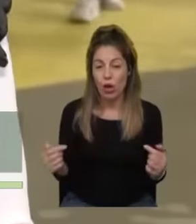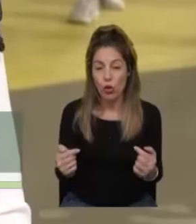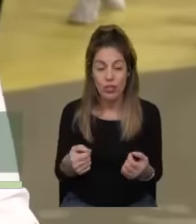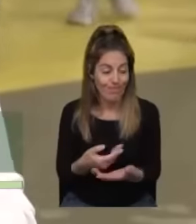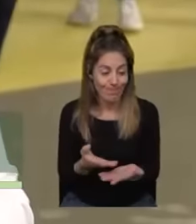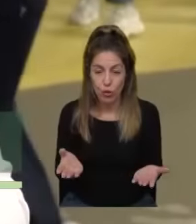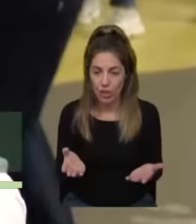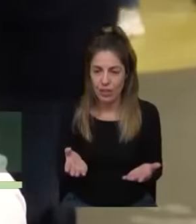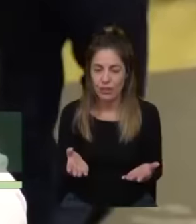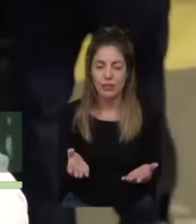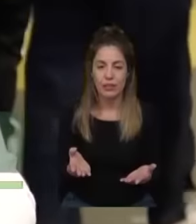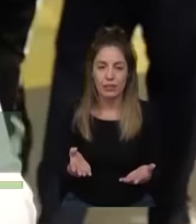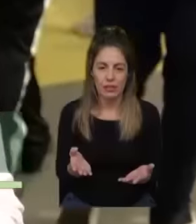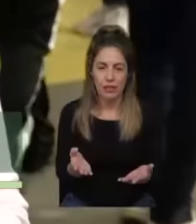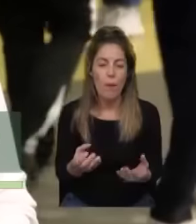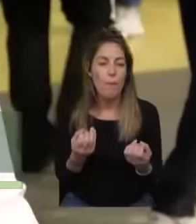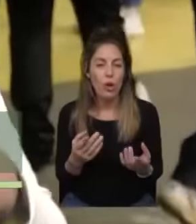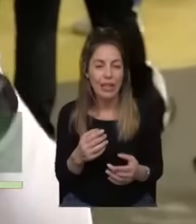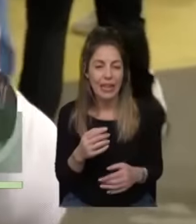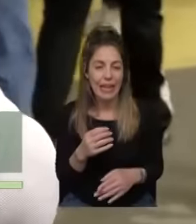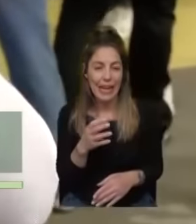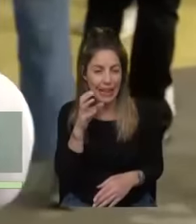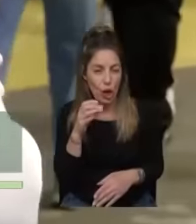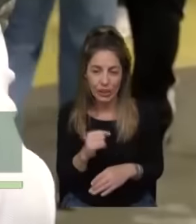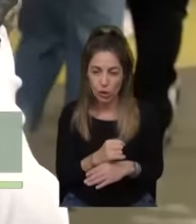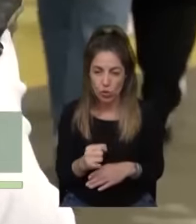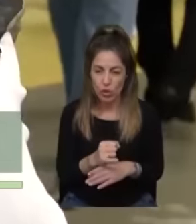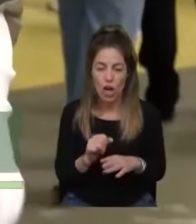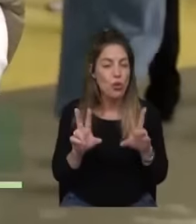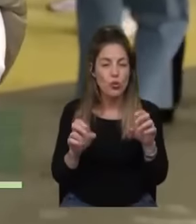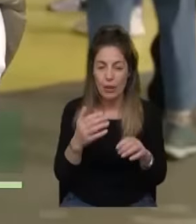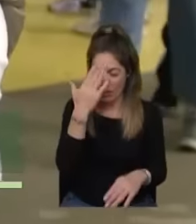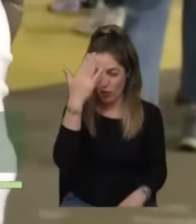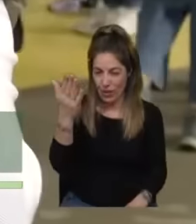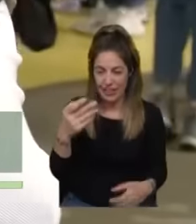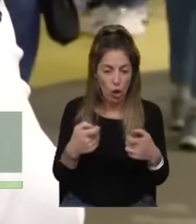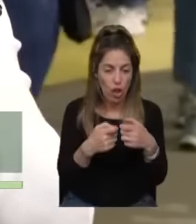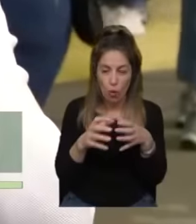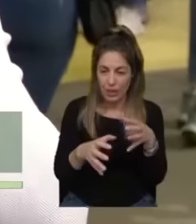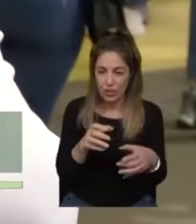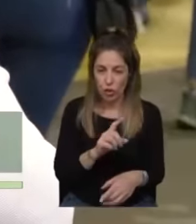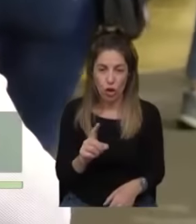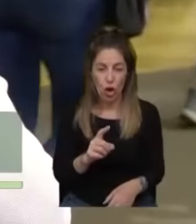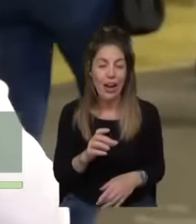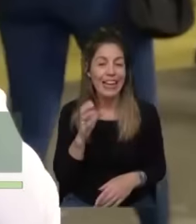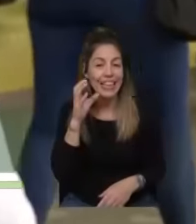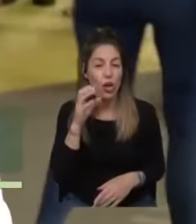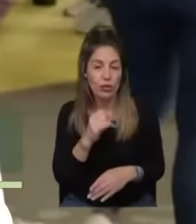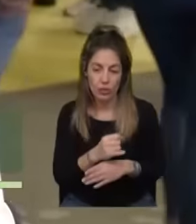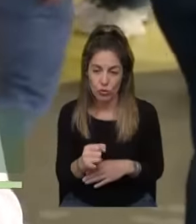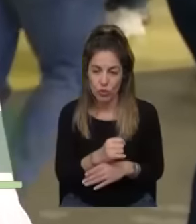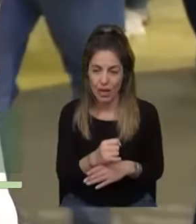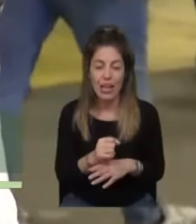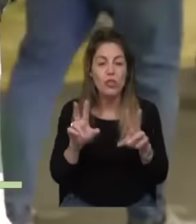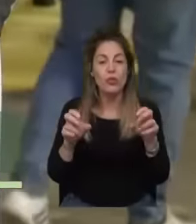ponen. Porque el riesgo institucional no es una cuestión del Frente Amplio o de la coalición. El riesgo institucional es